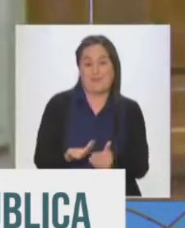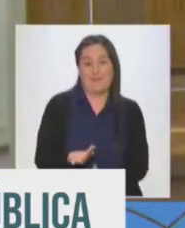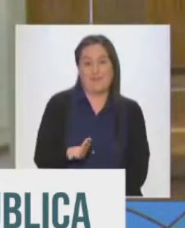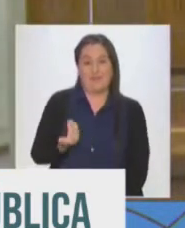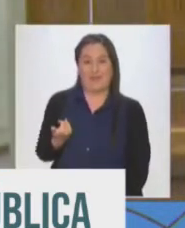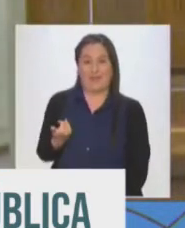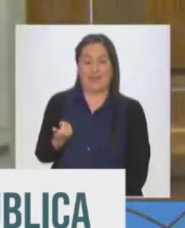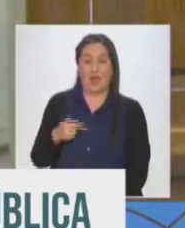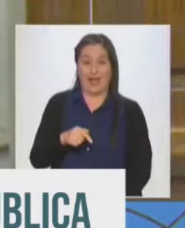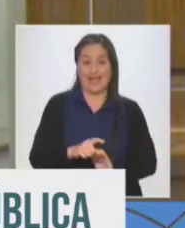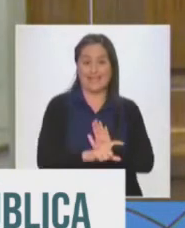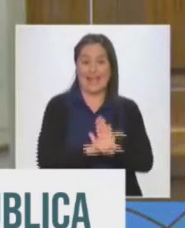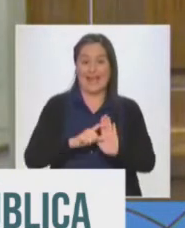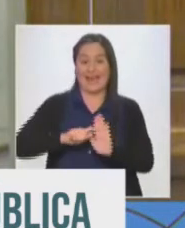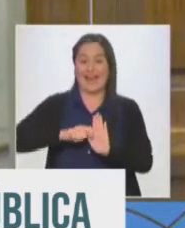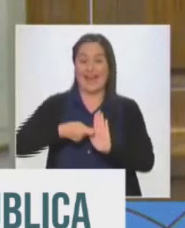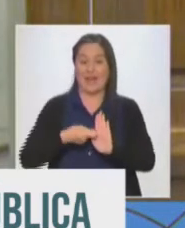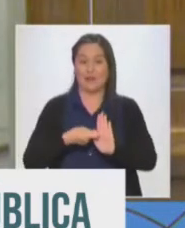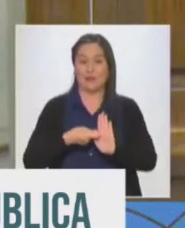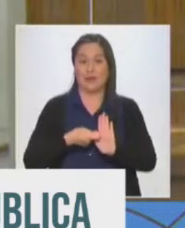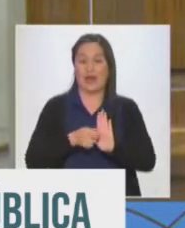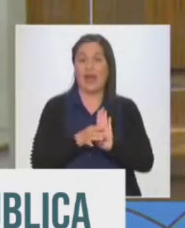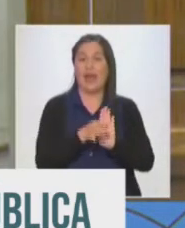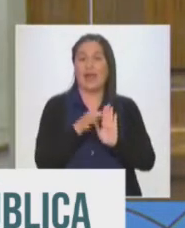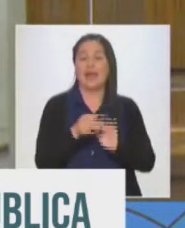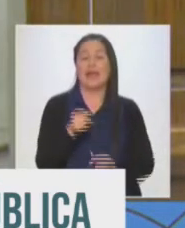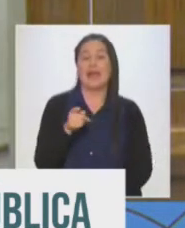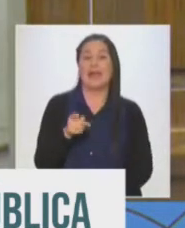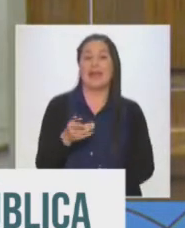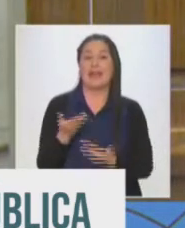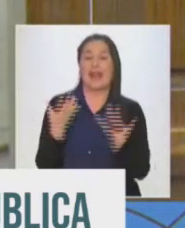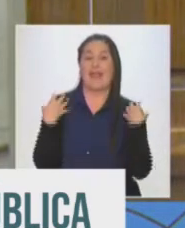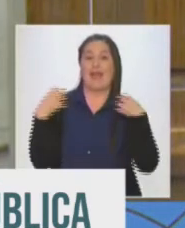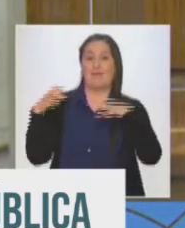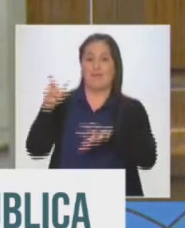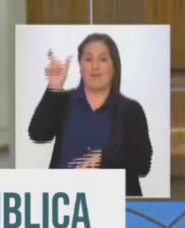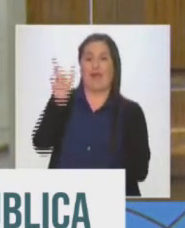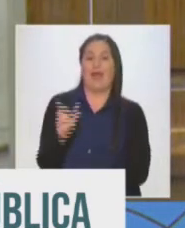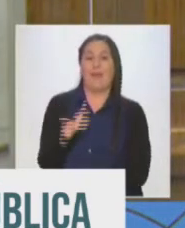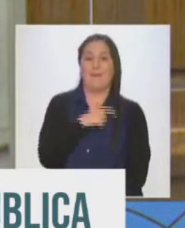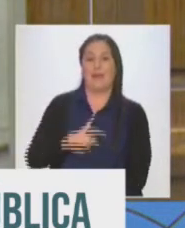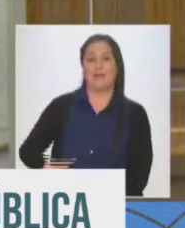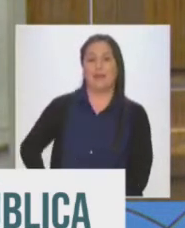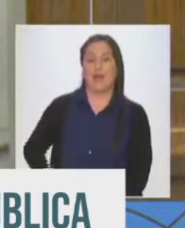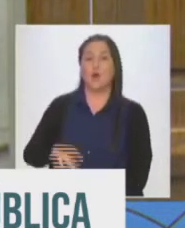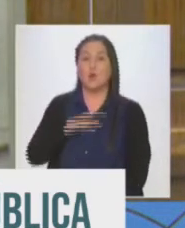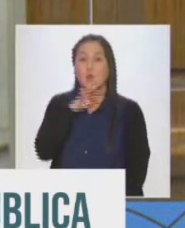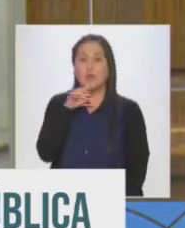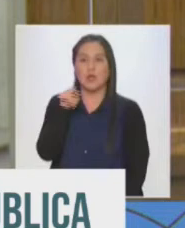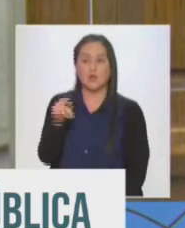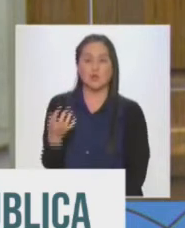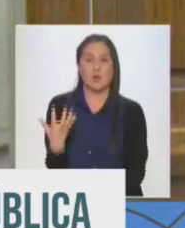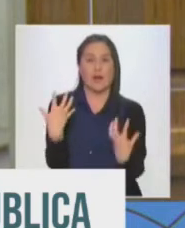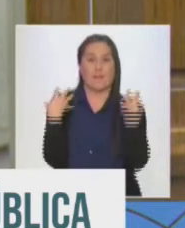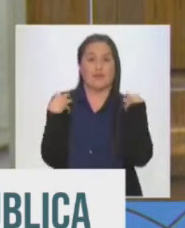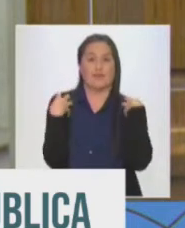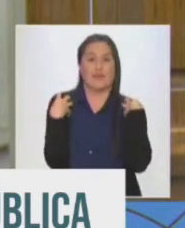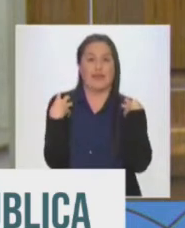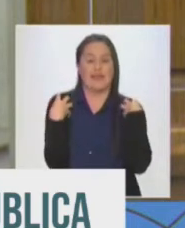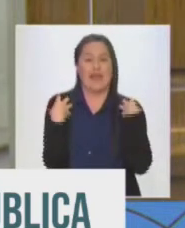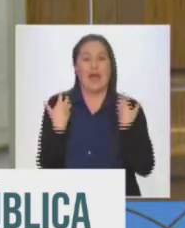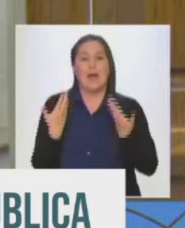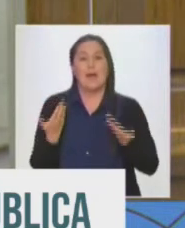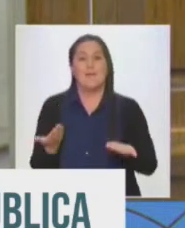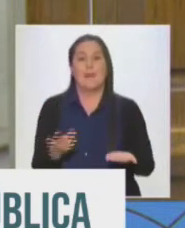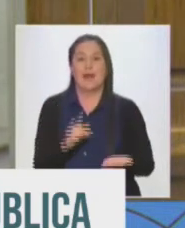Dicha cláusula insta al presidente entonces prácticamente a utilizar su cargo con el objeto de evitar la obstrucción de la ejecución